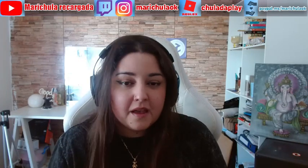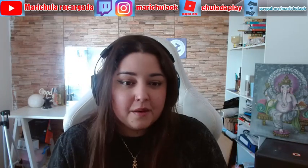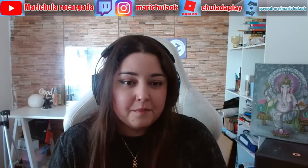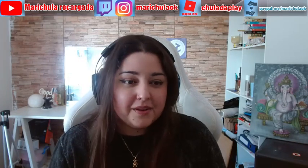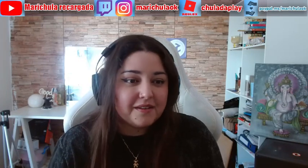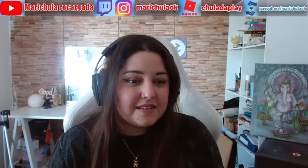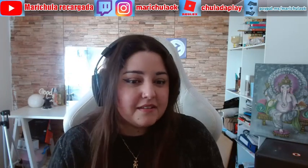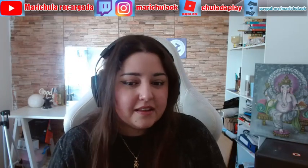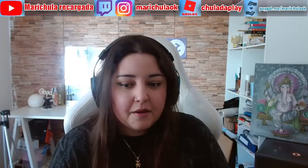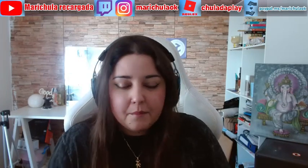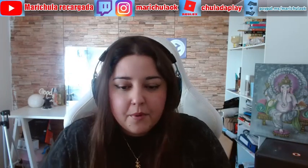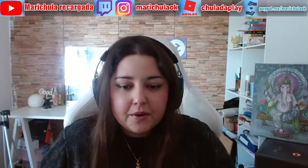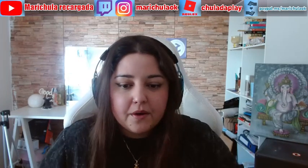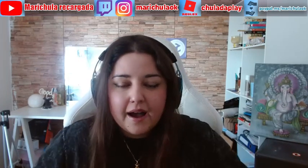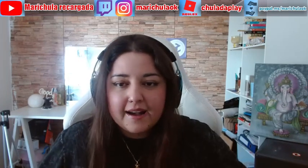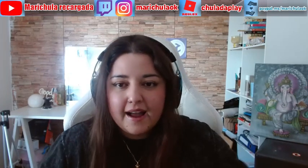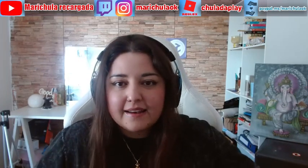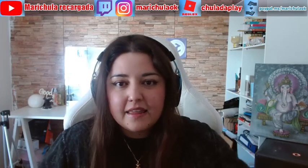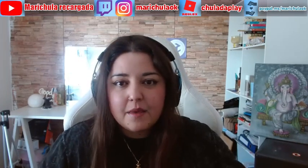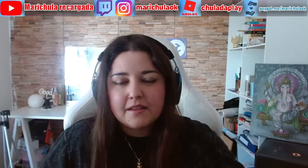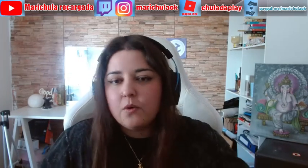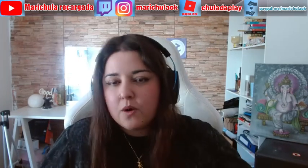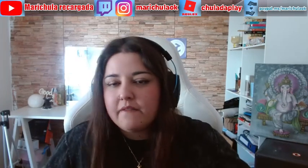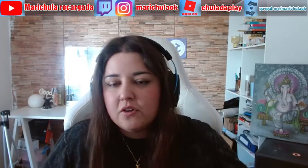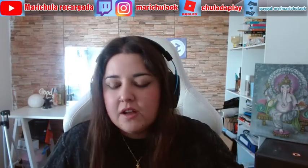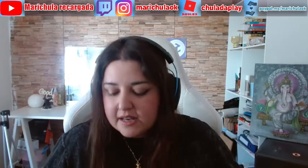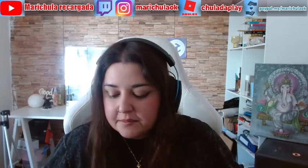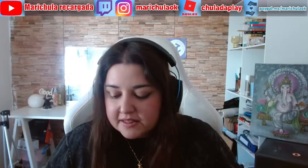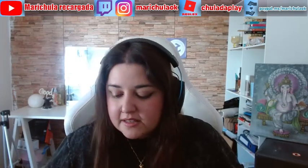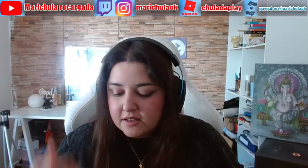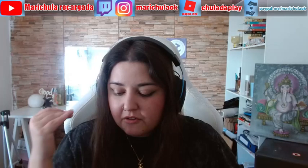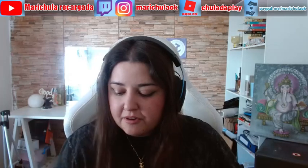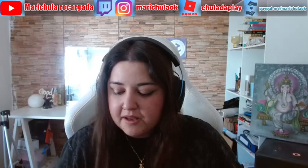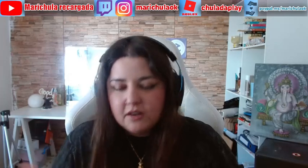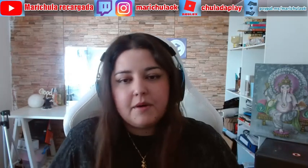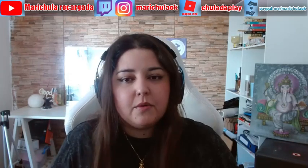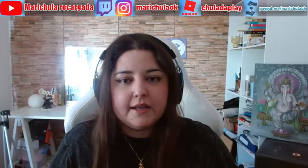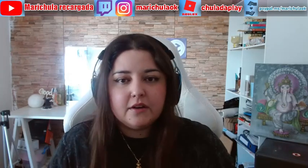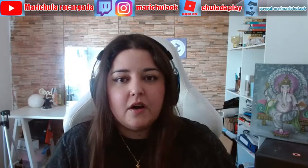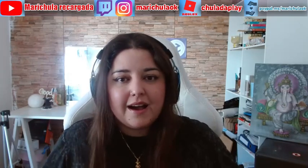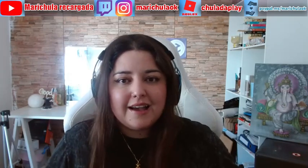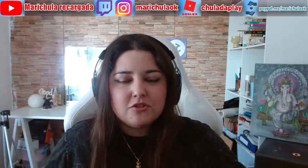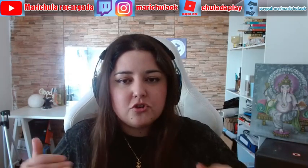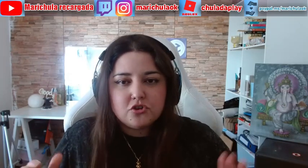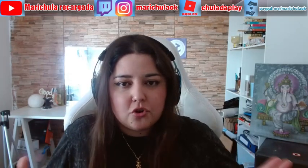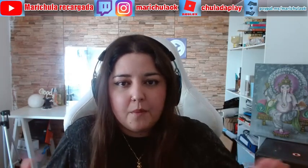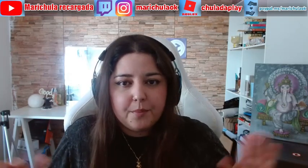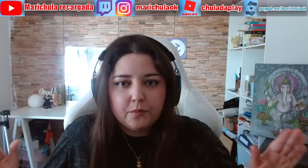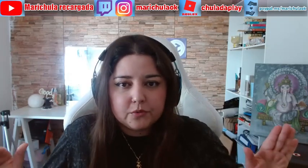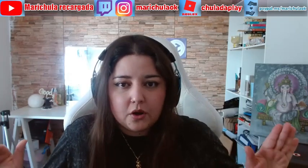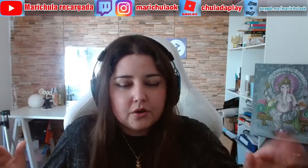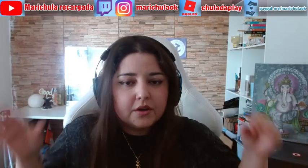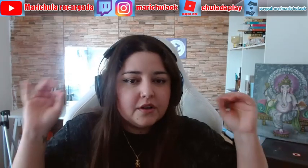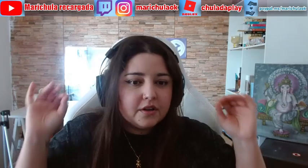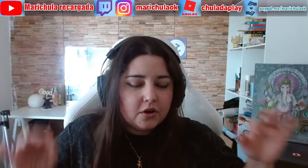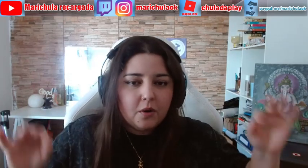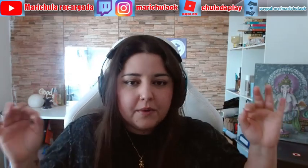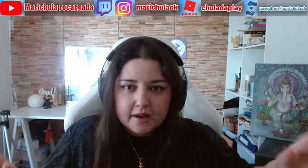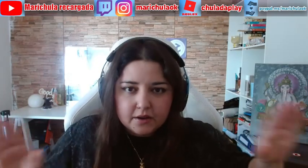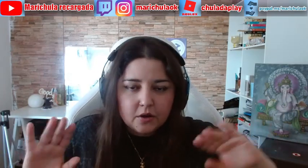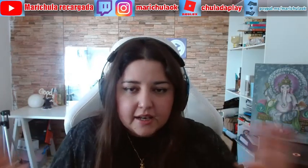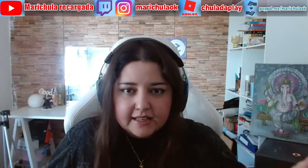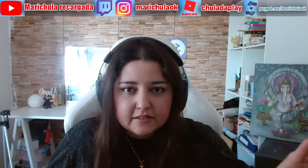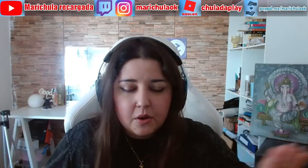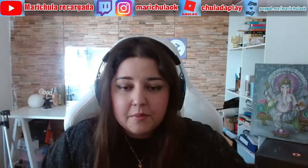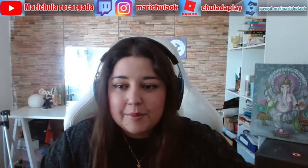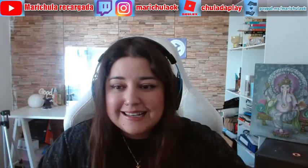seguridad porque vas a saber que, bueno, acá nadie me está juzgando ni me está diciendo femenino o masculino. Acá soy yo, punto. No